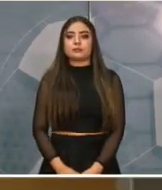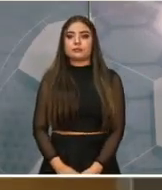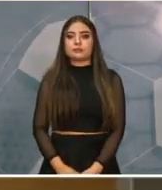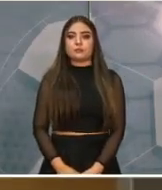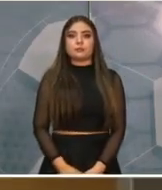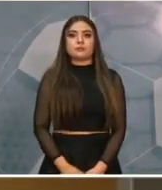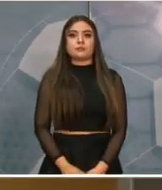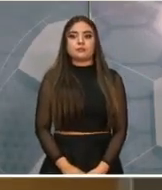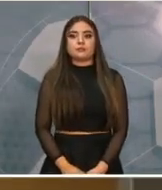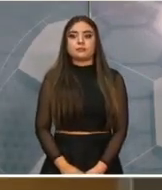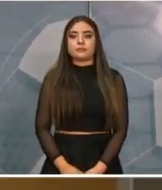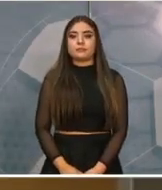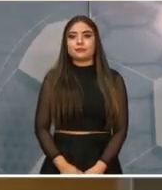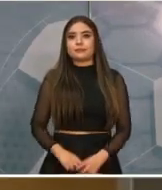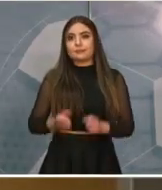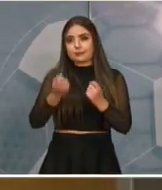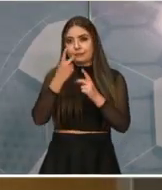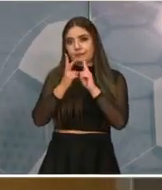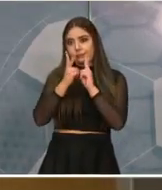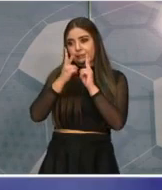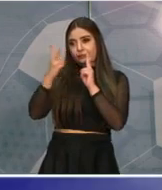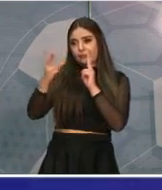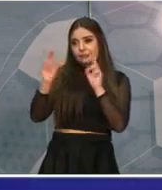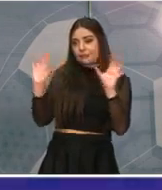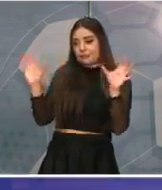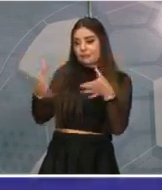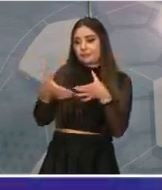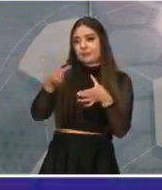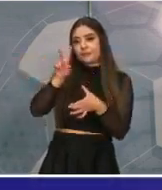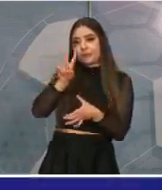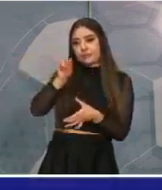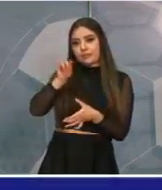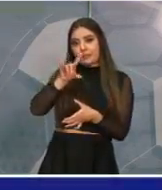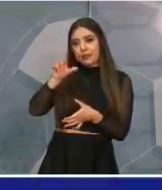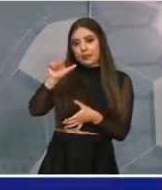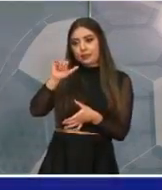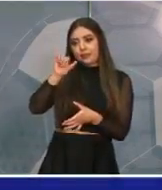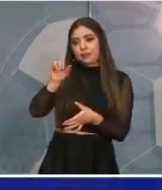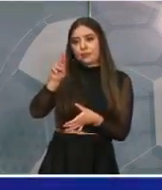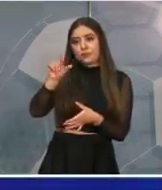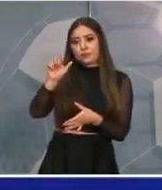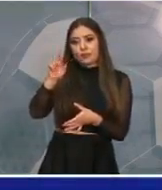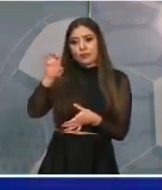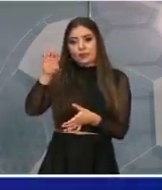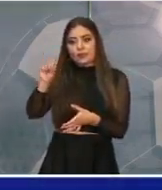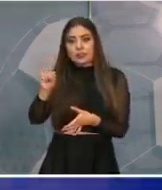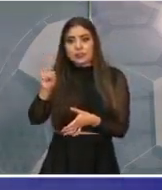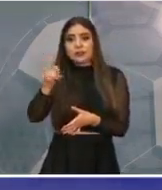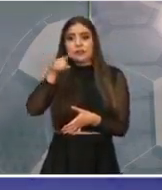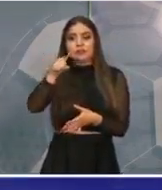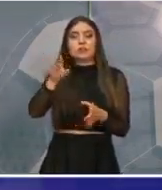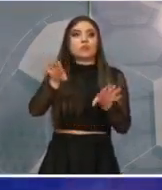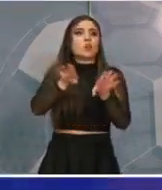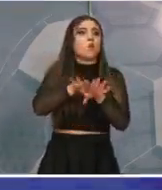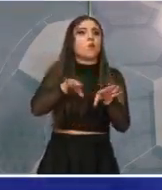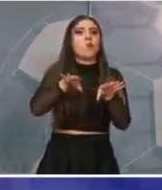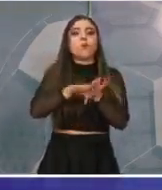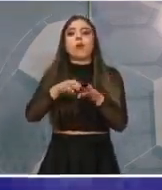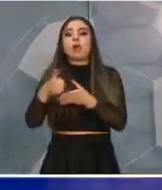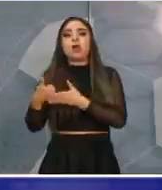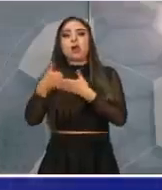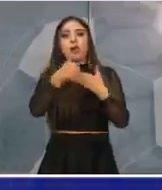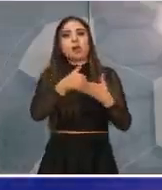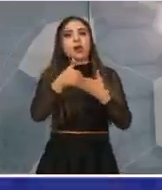vecinos de la comunidad villa juárez y lerdo buscaron la forma de apoyar en el incendio que comenzó en un